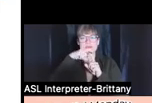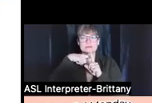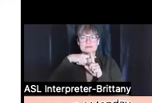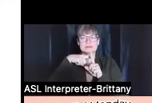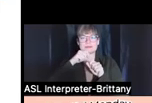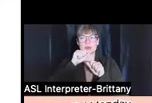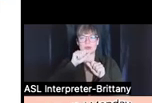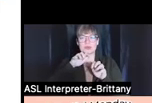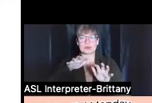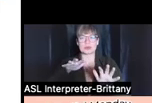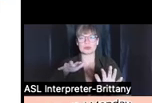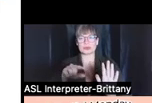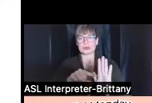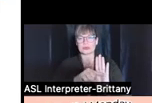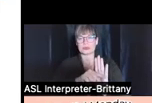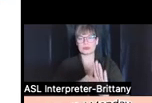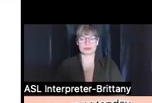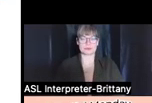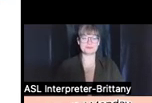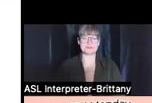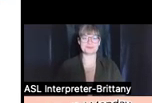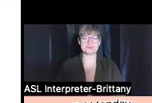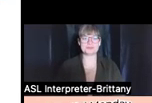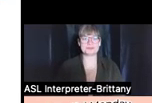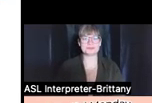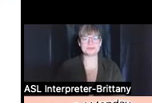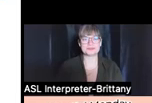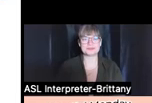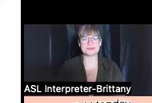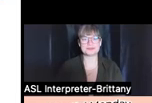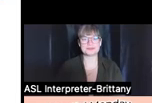inhalar la positividad y exhalar la negatividad.